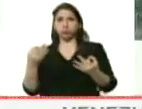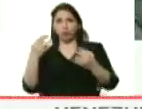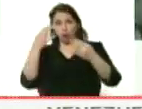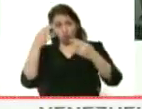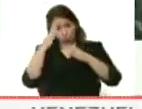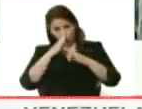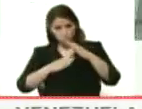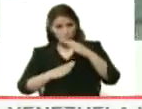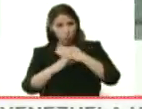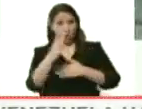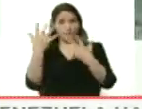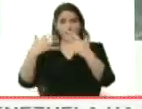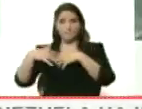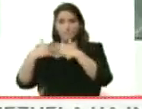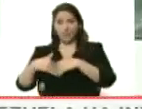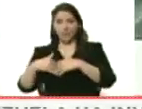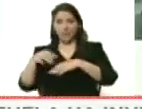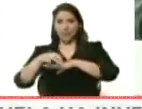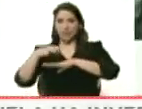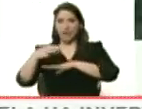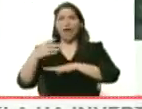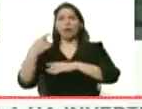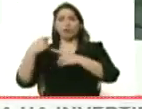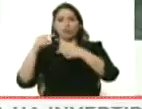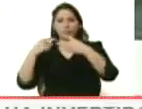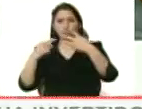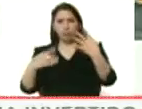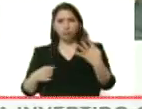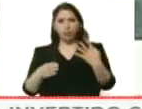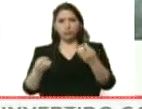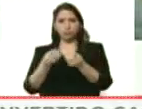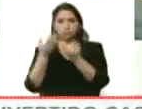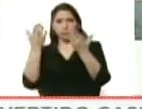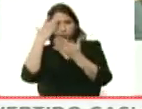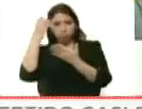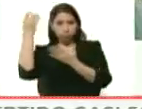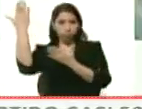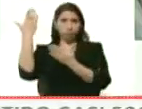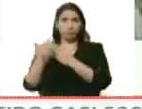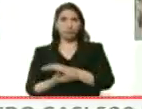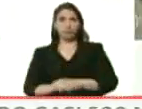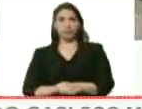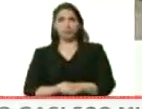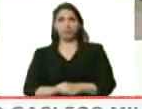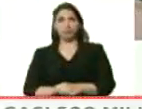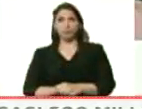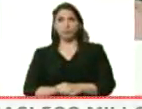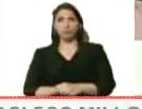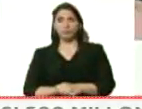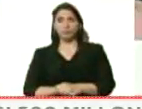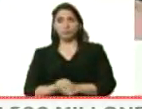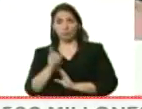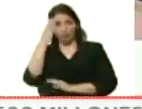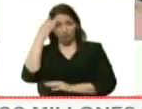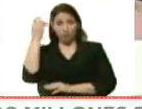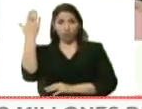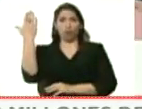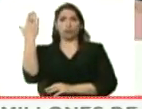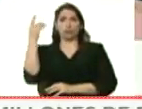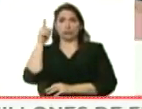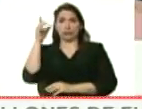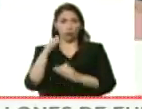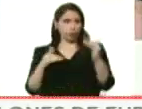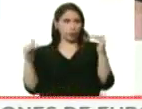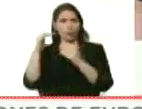empresa, dejando lo demás a la divina providencia, árbitro supremo de las obras humanas,